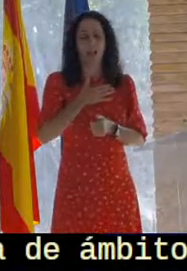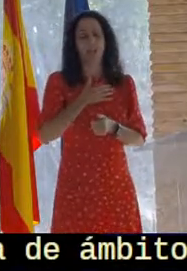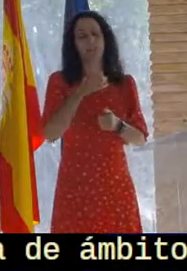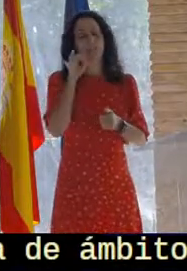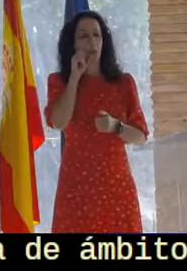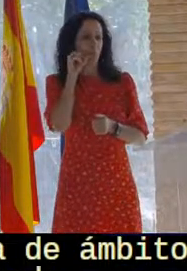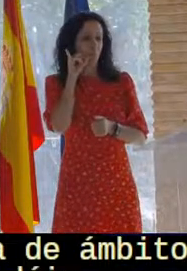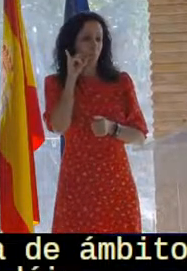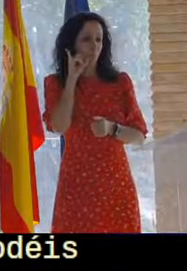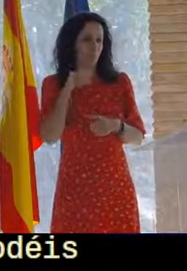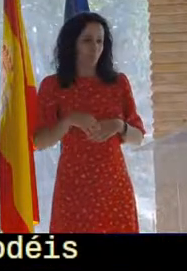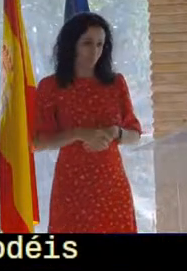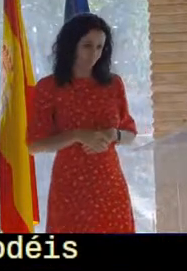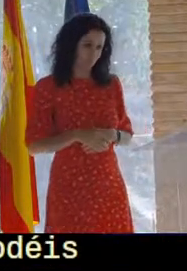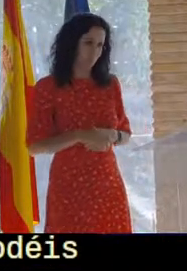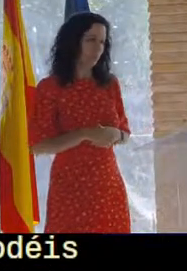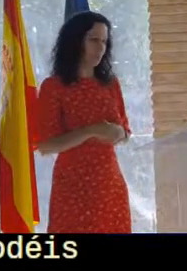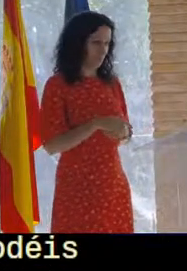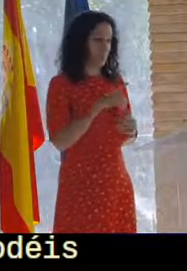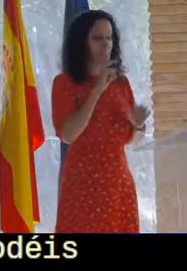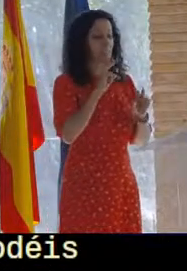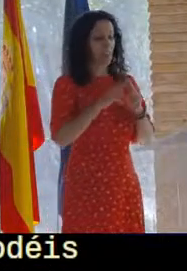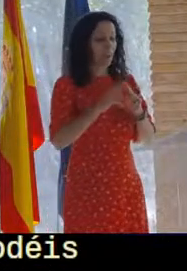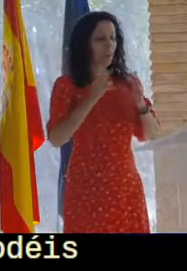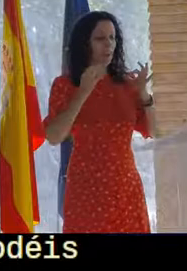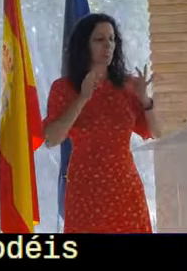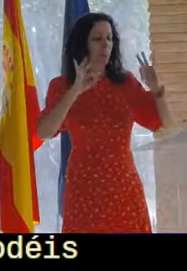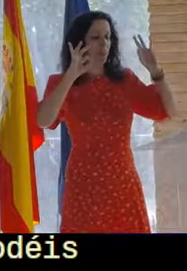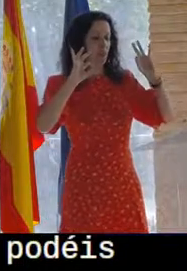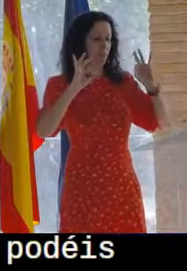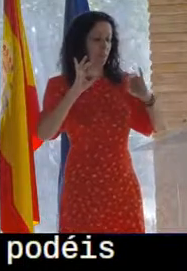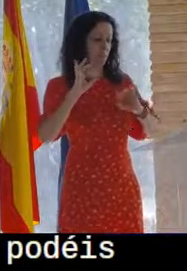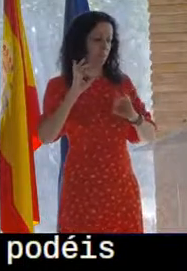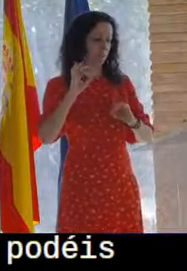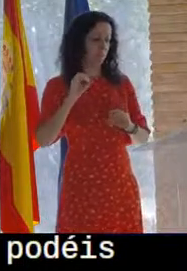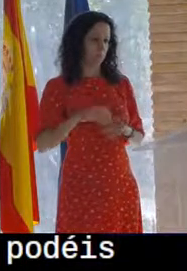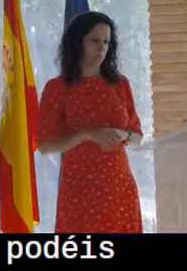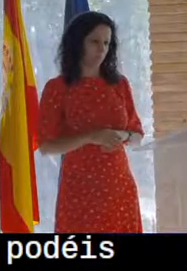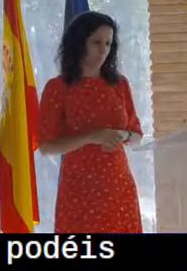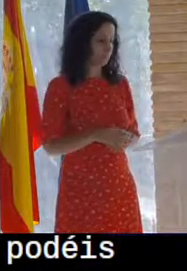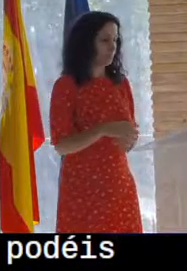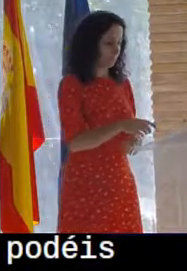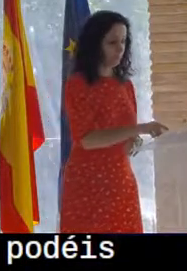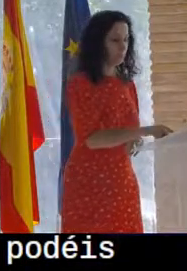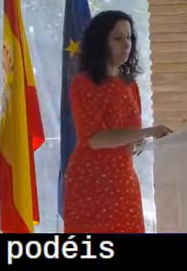sea si podéis seguirlo también eh Por Instagram se llama